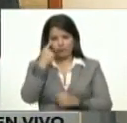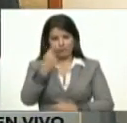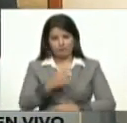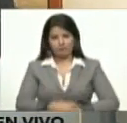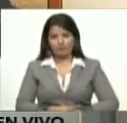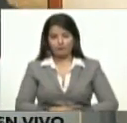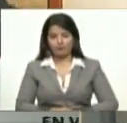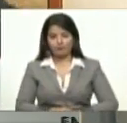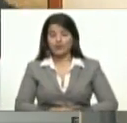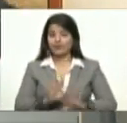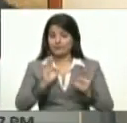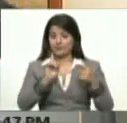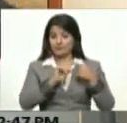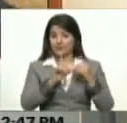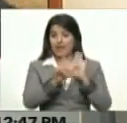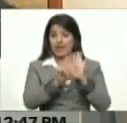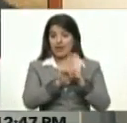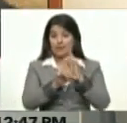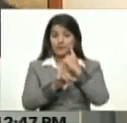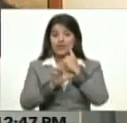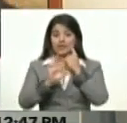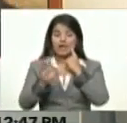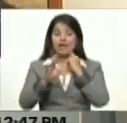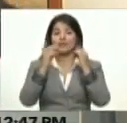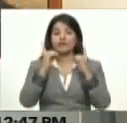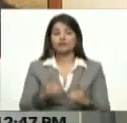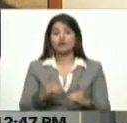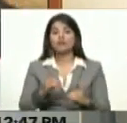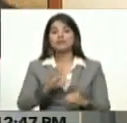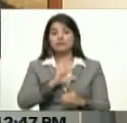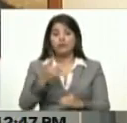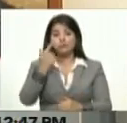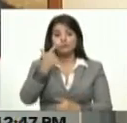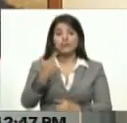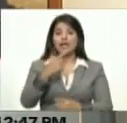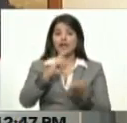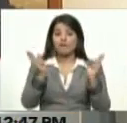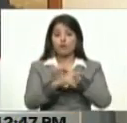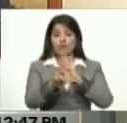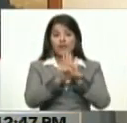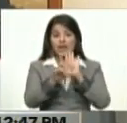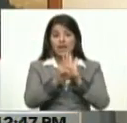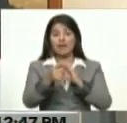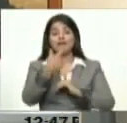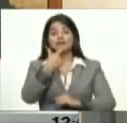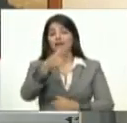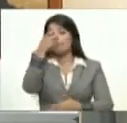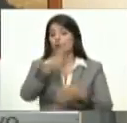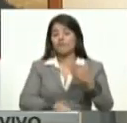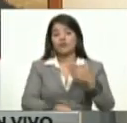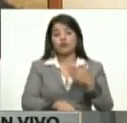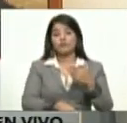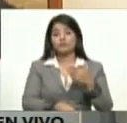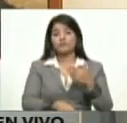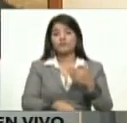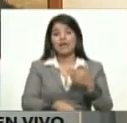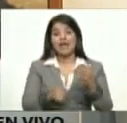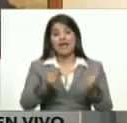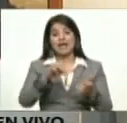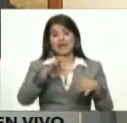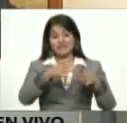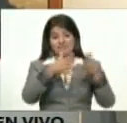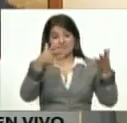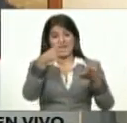de las primeras decisiones y elementos que contempla esta reforma de ley es que se elimina para los grandes